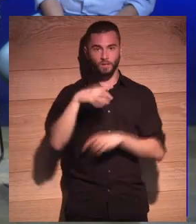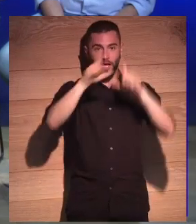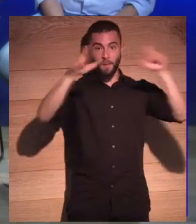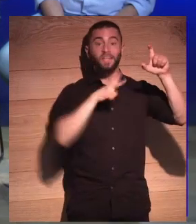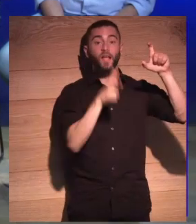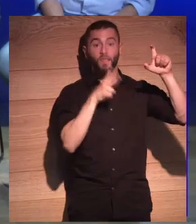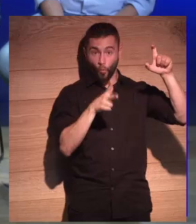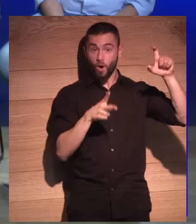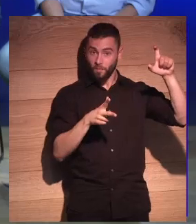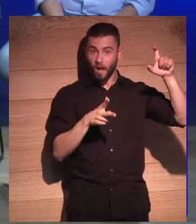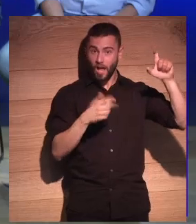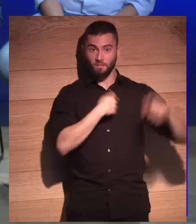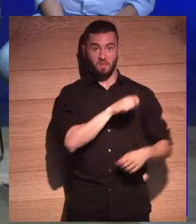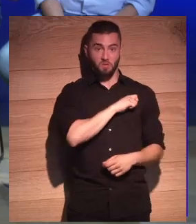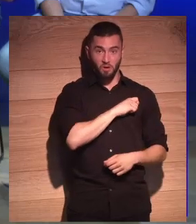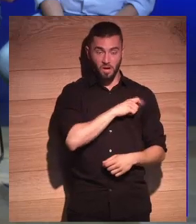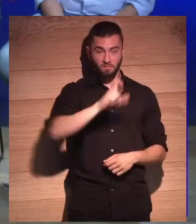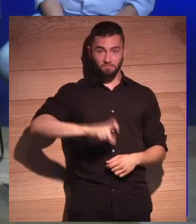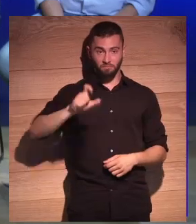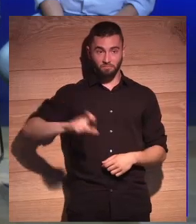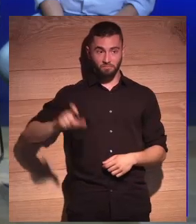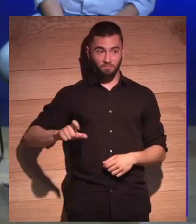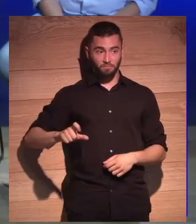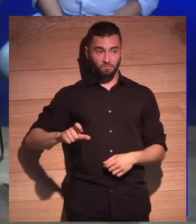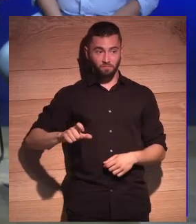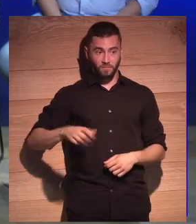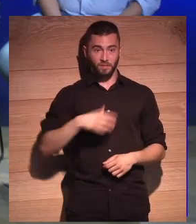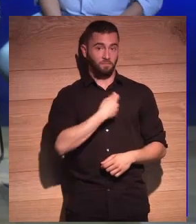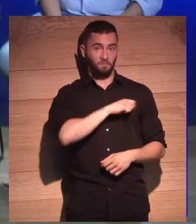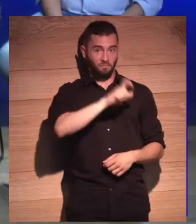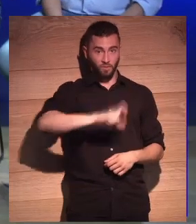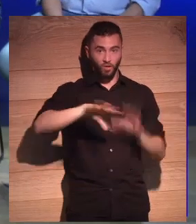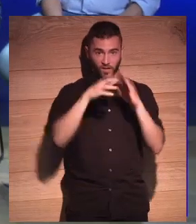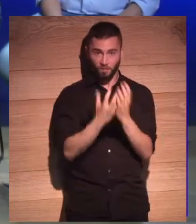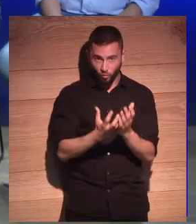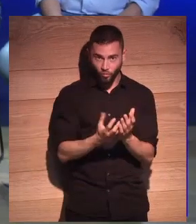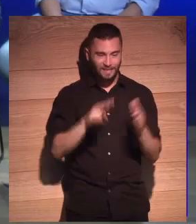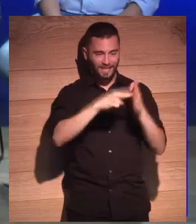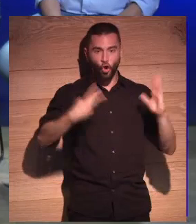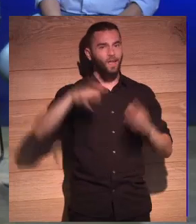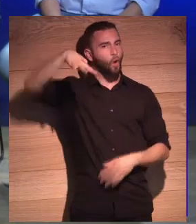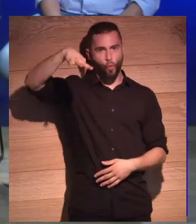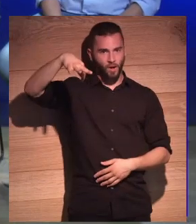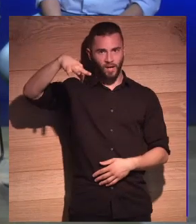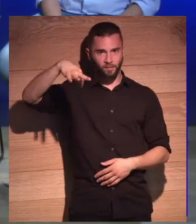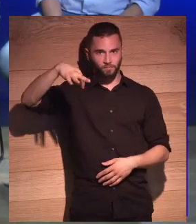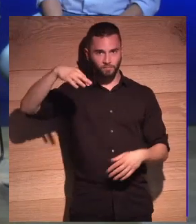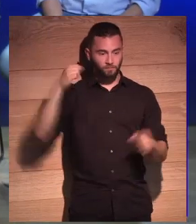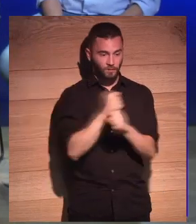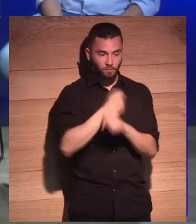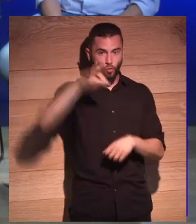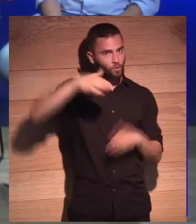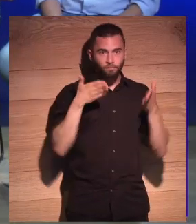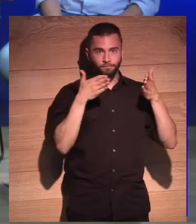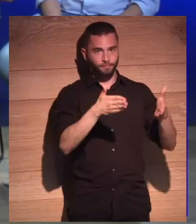Huelva, españoles, y ahora españoles por el mundo, y que tiene una tecnología única. Solo se dedican a eso, formar en soldadura,